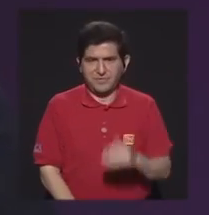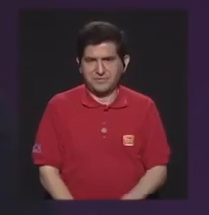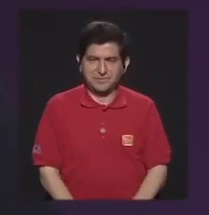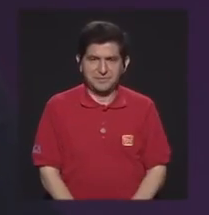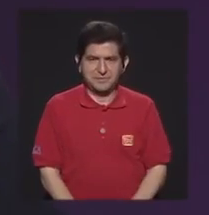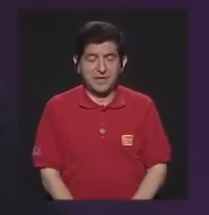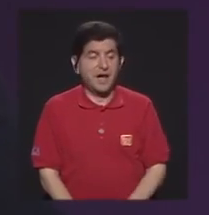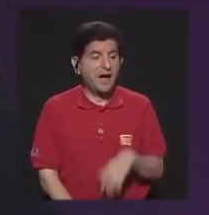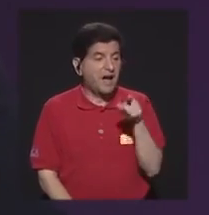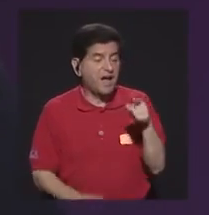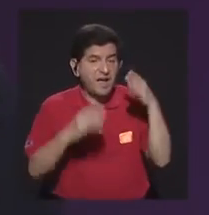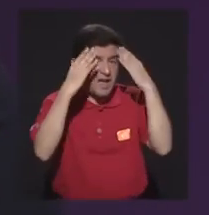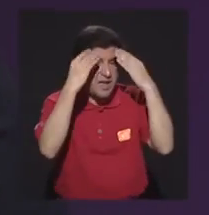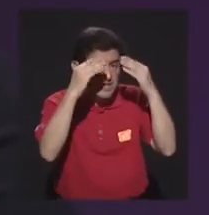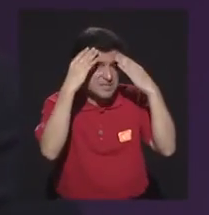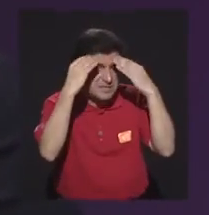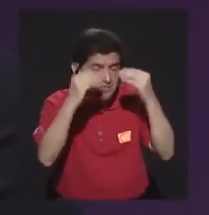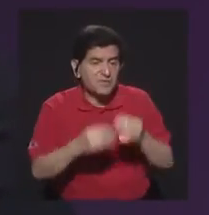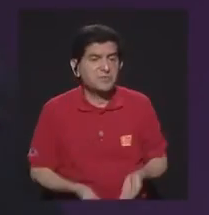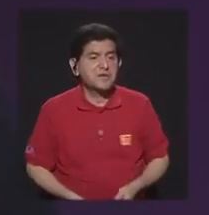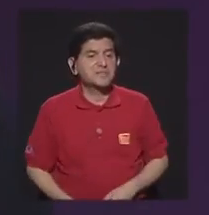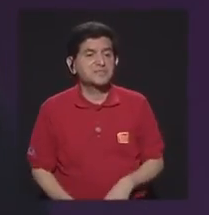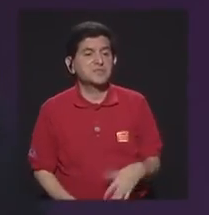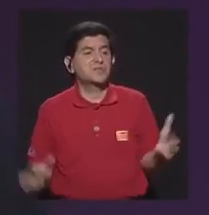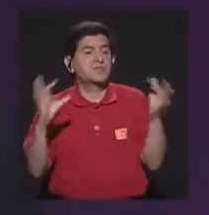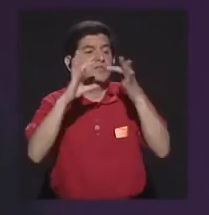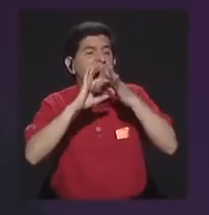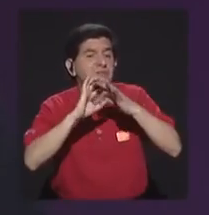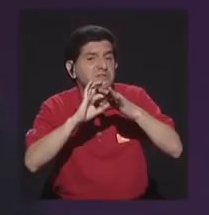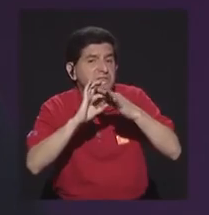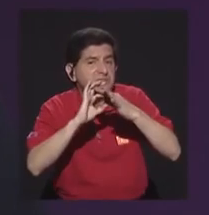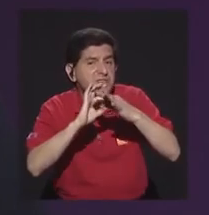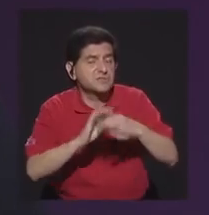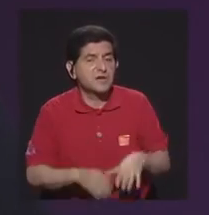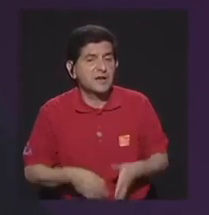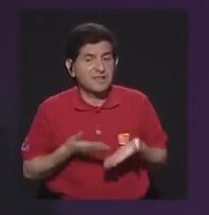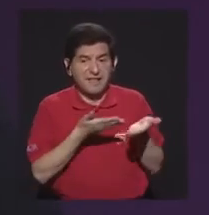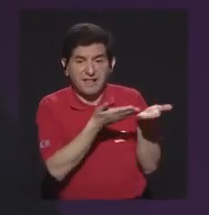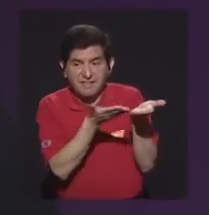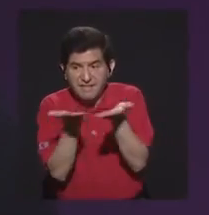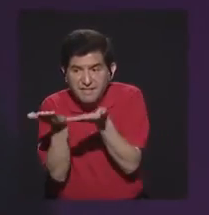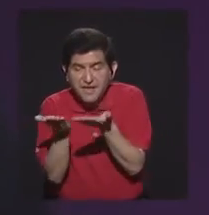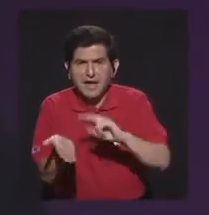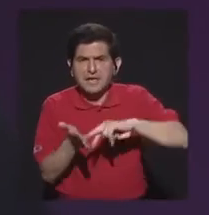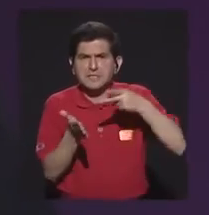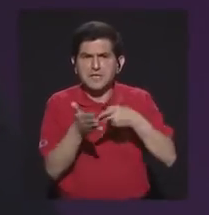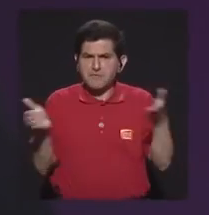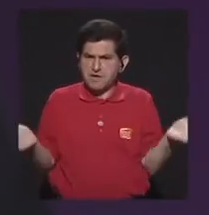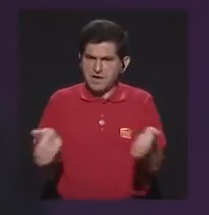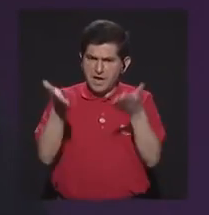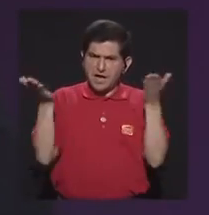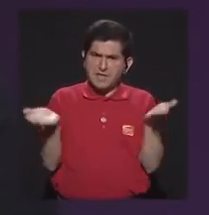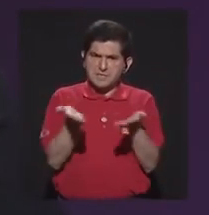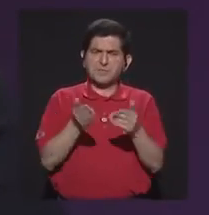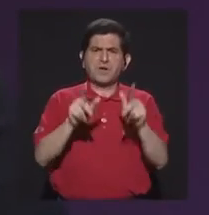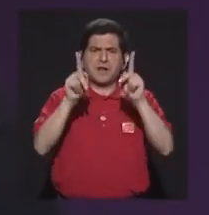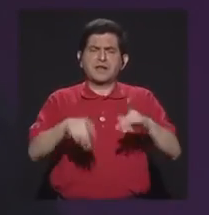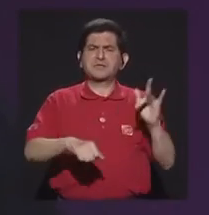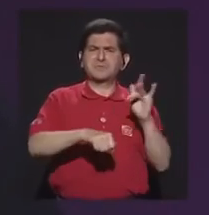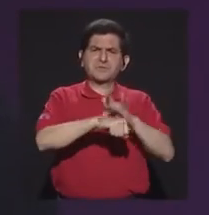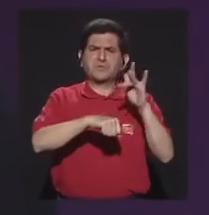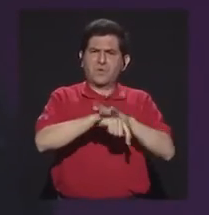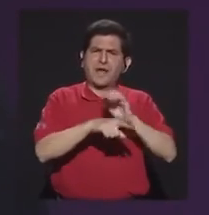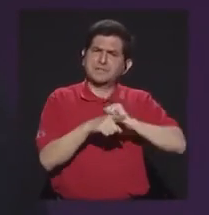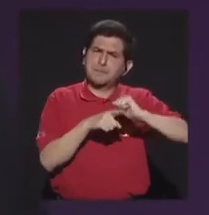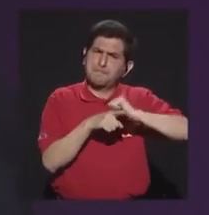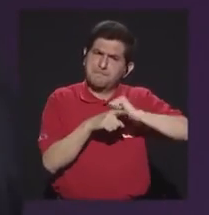dar información y formación sobre sexualidad va a alentar un ejercicio temprano o